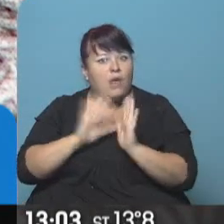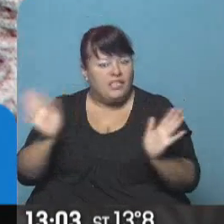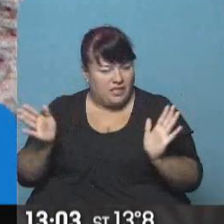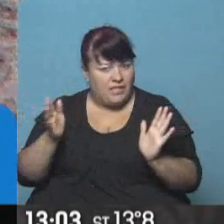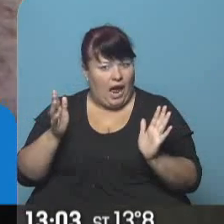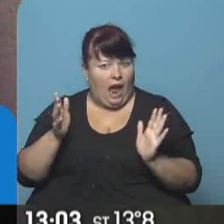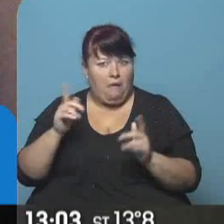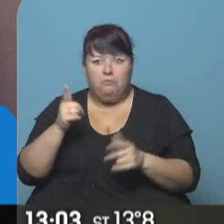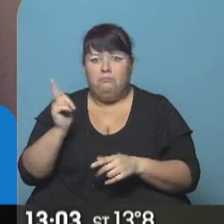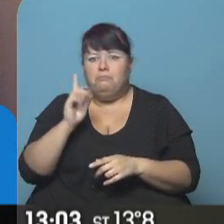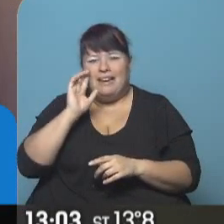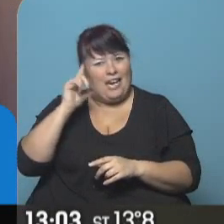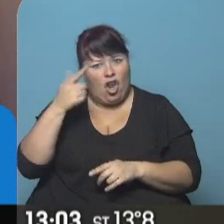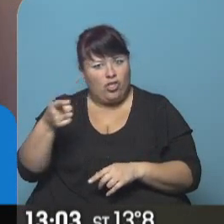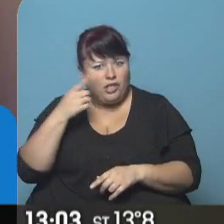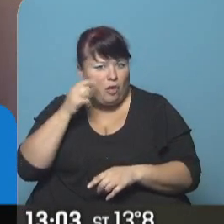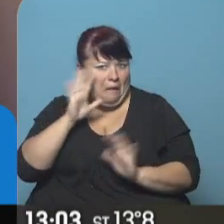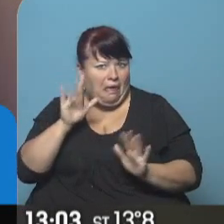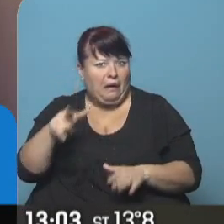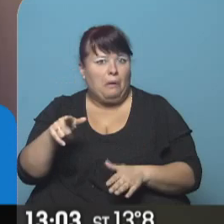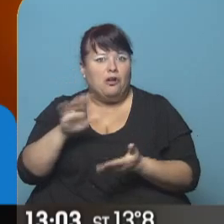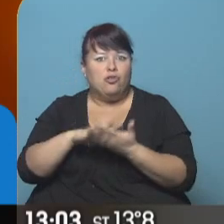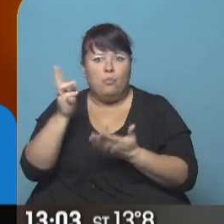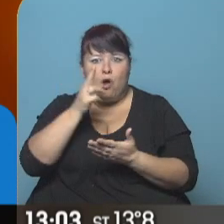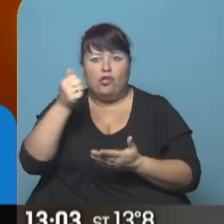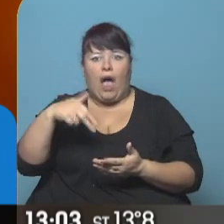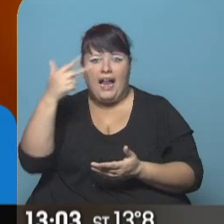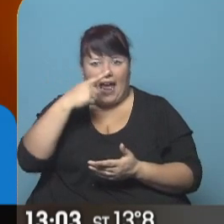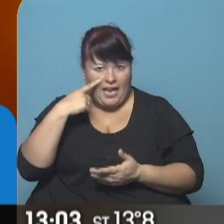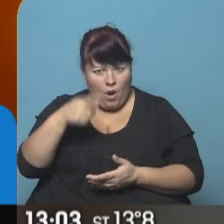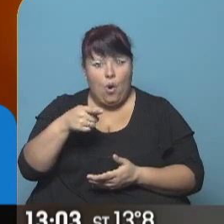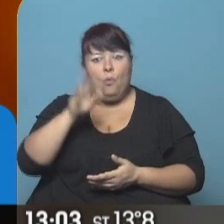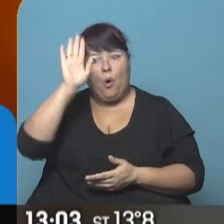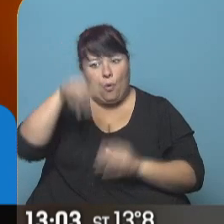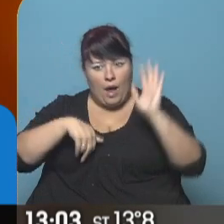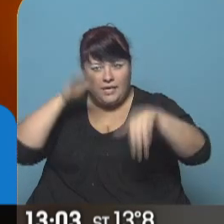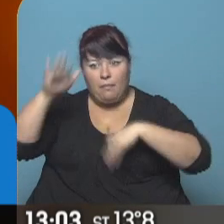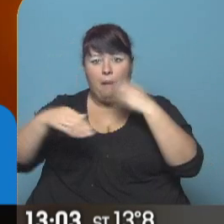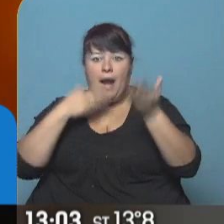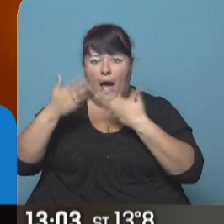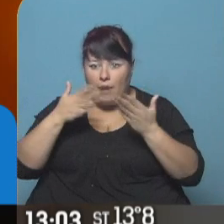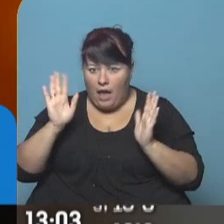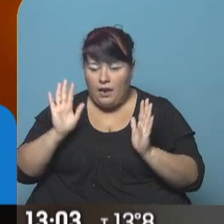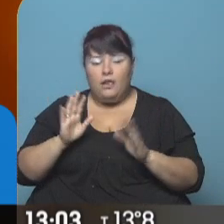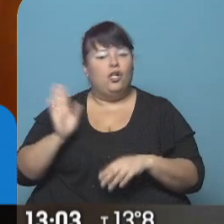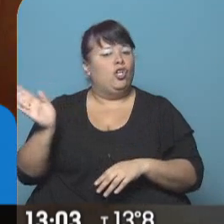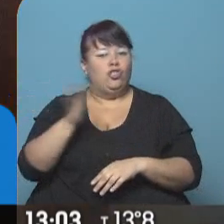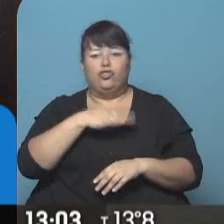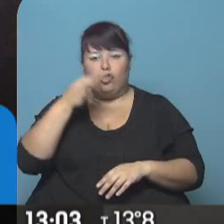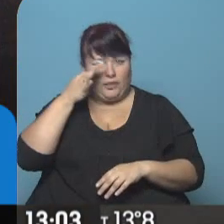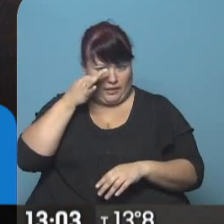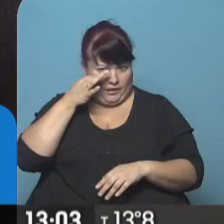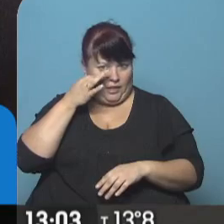no no tenía nada que ver con la muerte de anna y usted lo va a llamar a testificar eventualmente todos los testigos